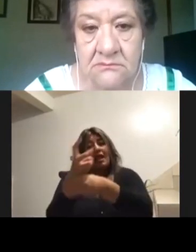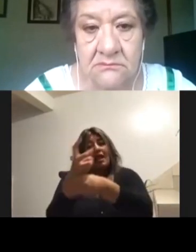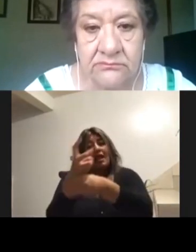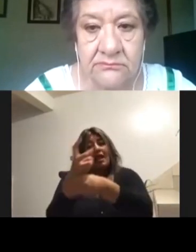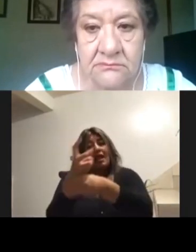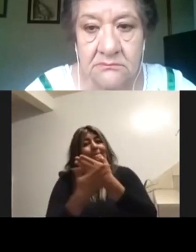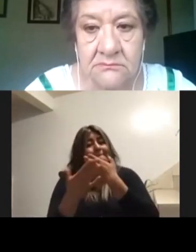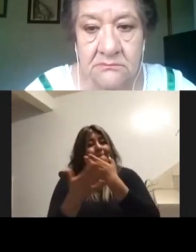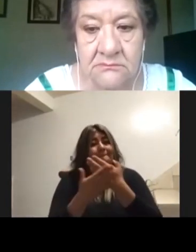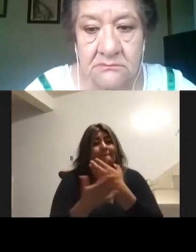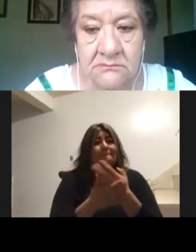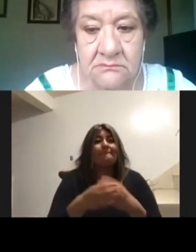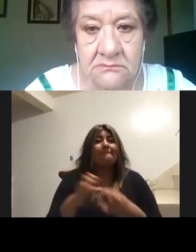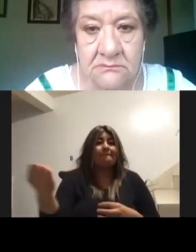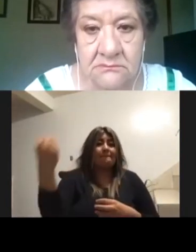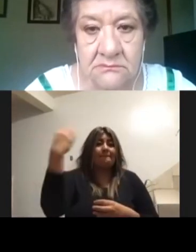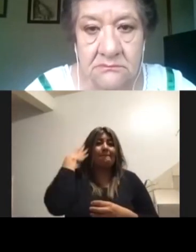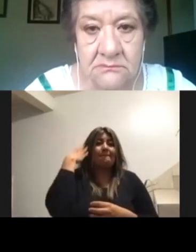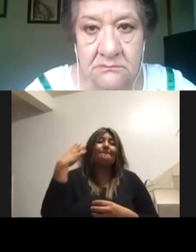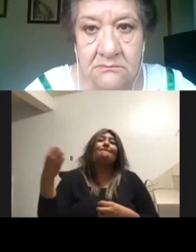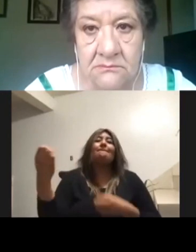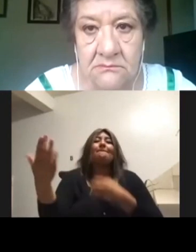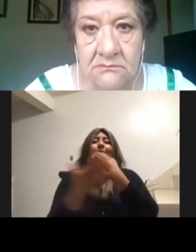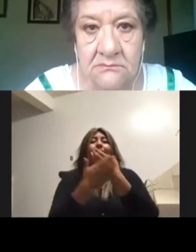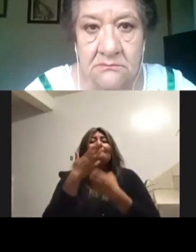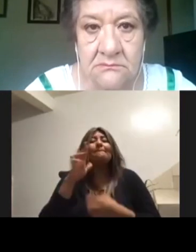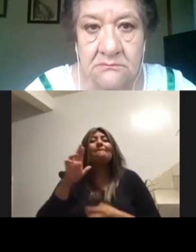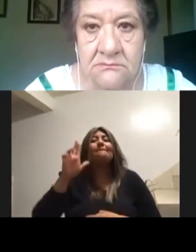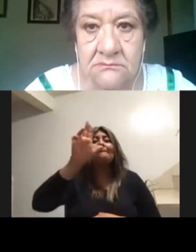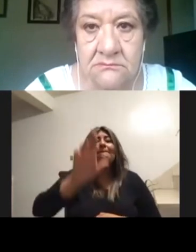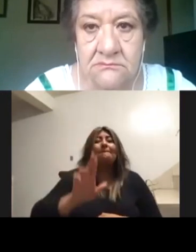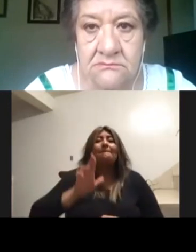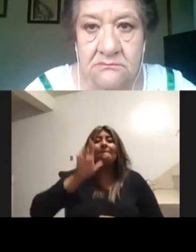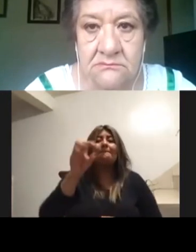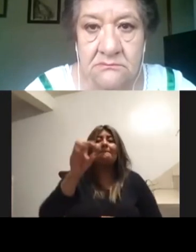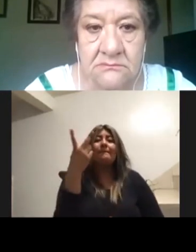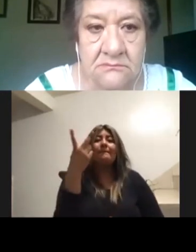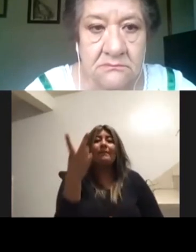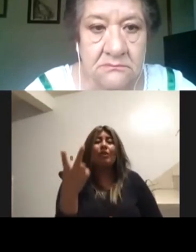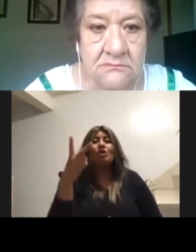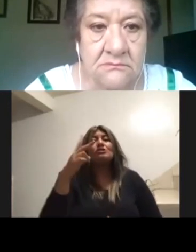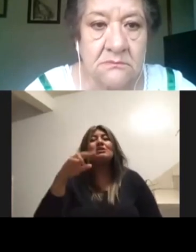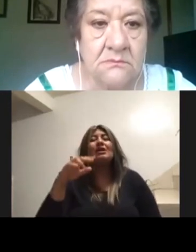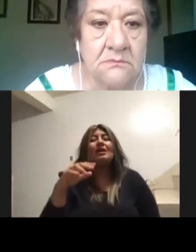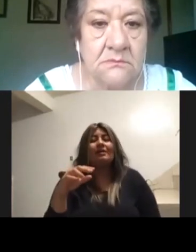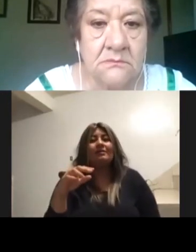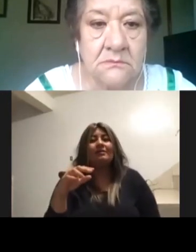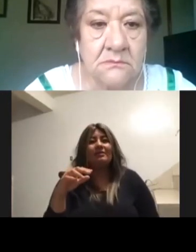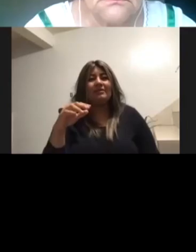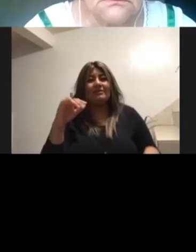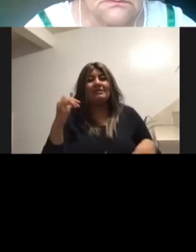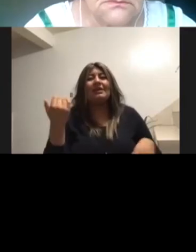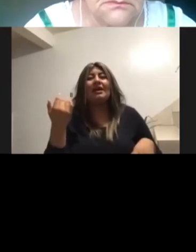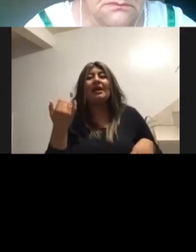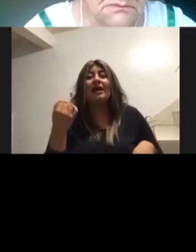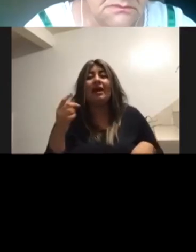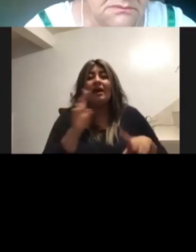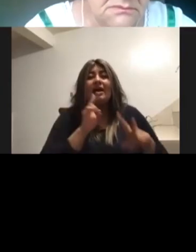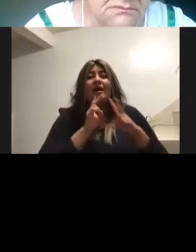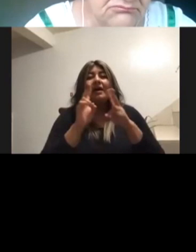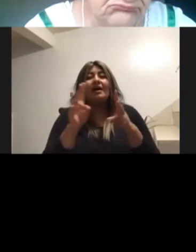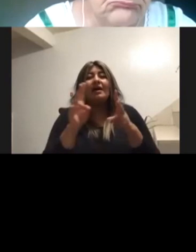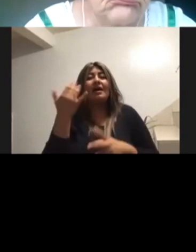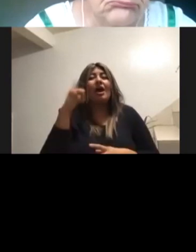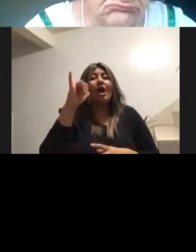conversatorio, el próximo martes 2 de junio, vamos a hablar de la intervención ahora para el